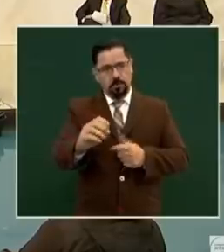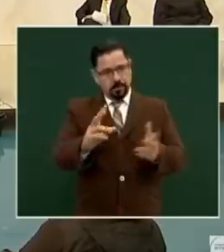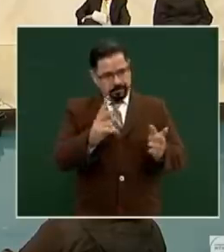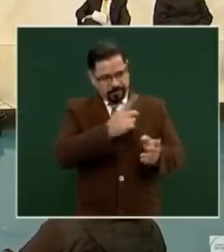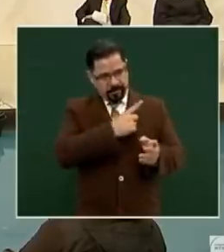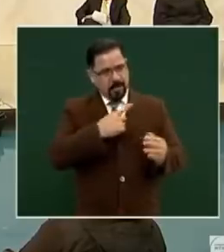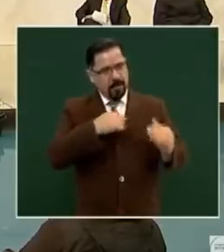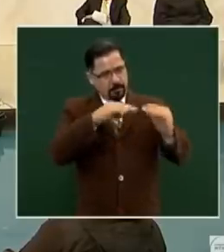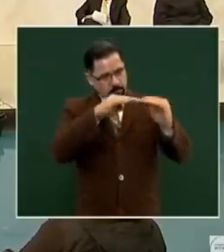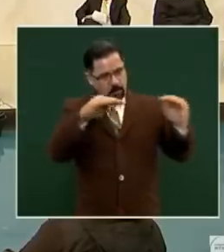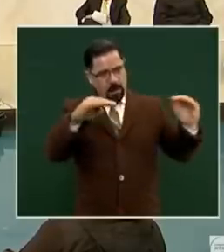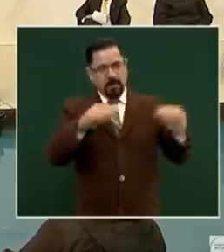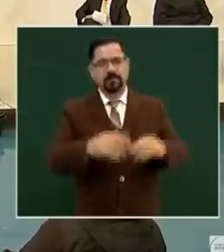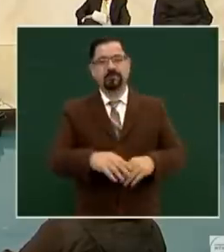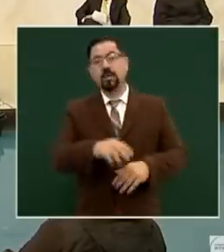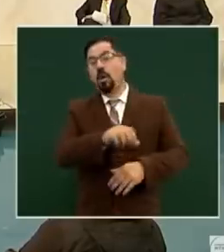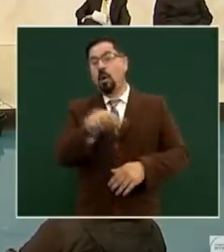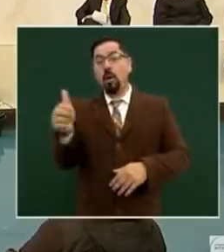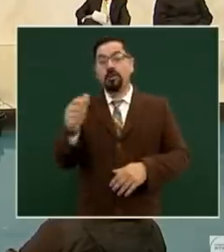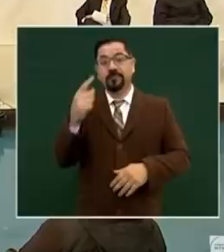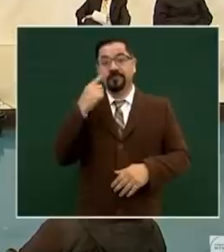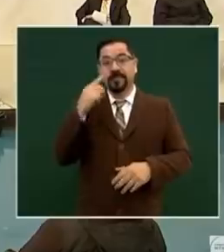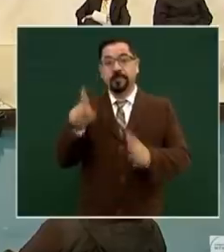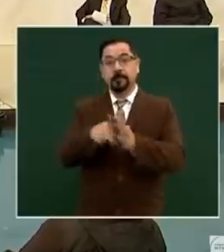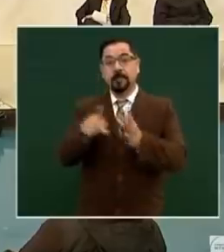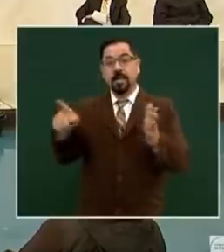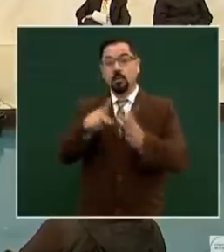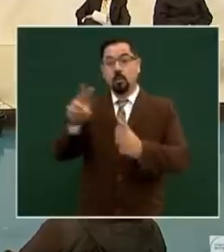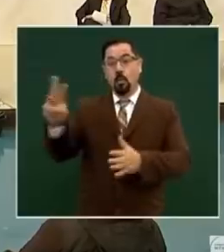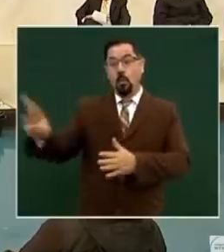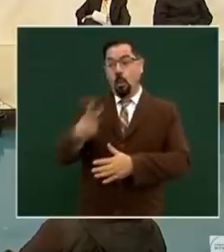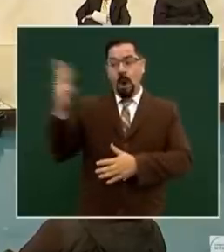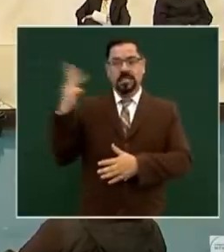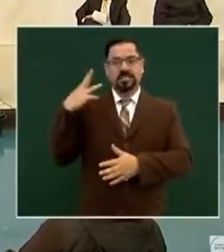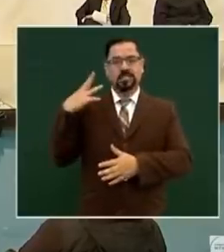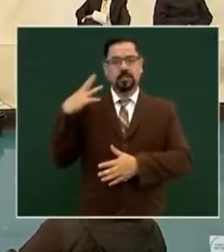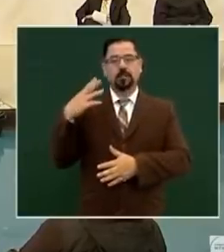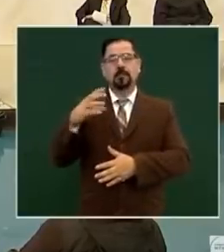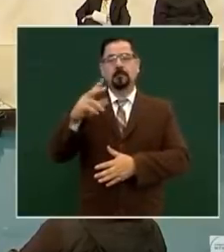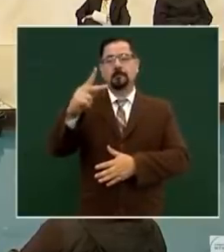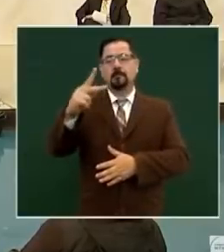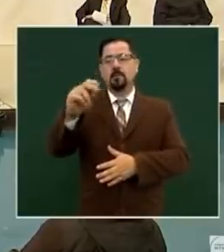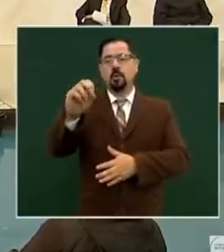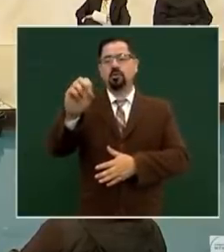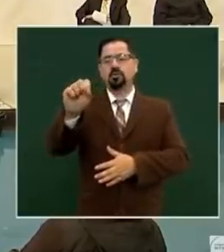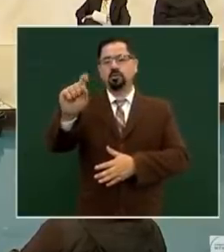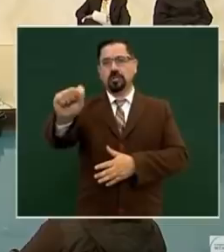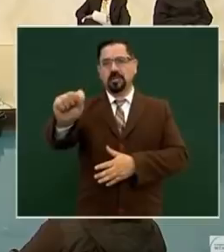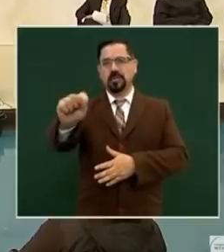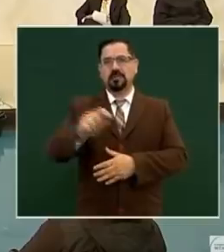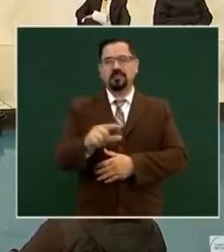Otros, ¡ay, Washington Post! Nada más que es muy poquitero.